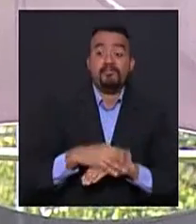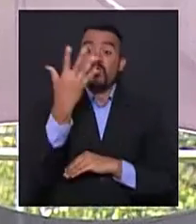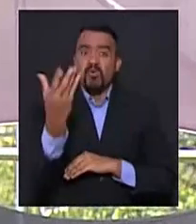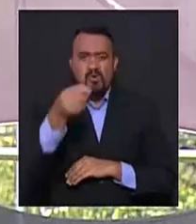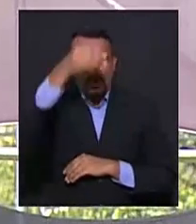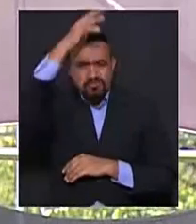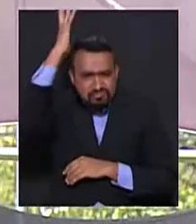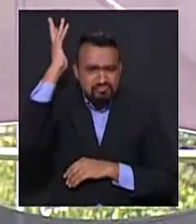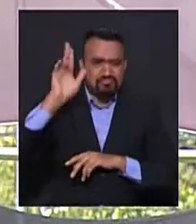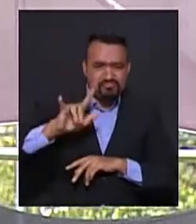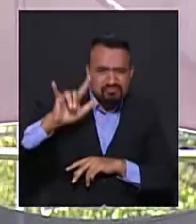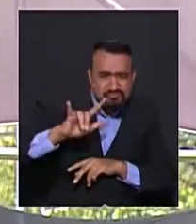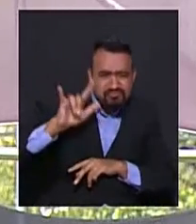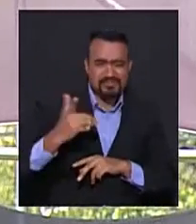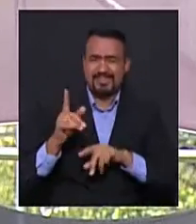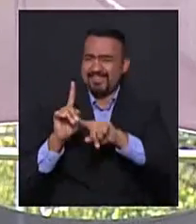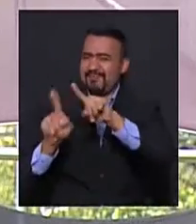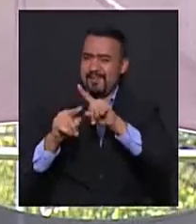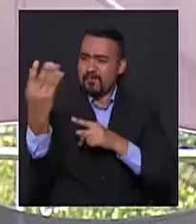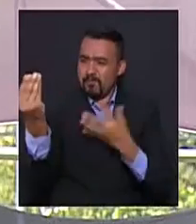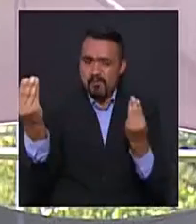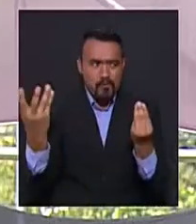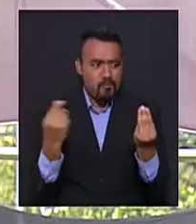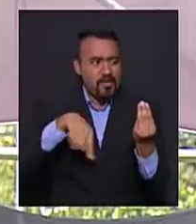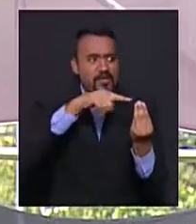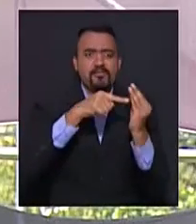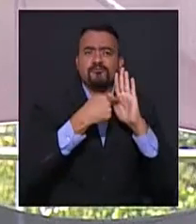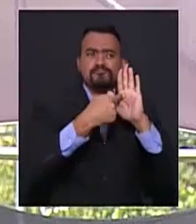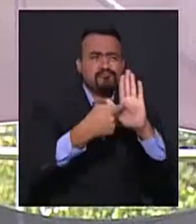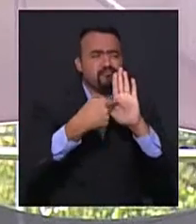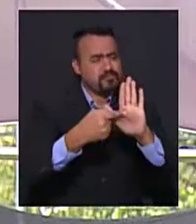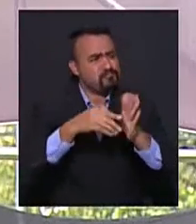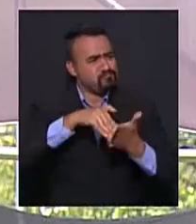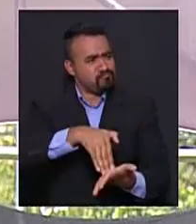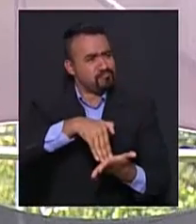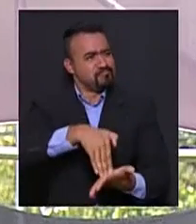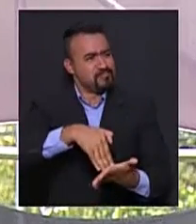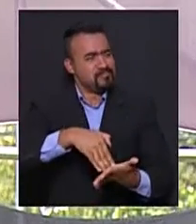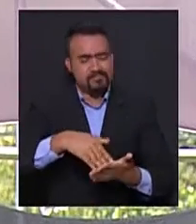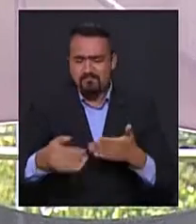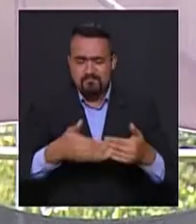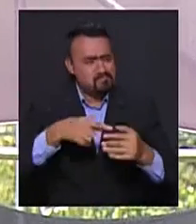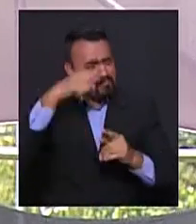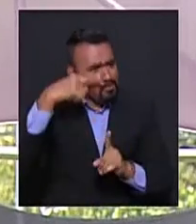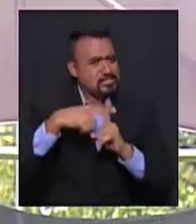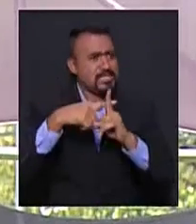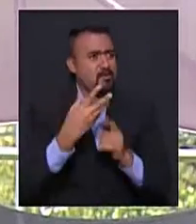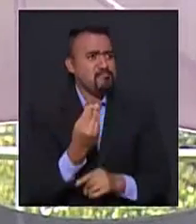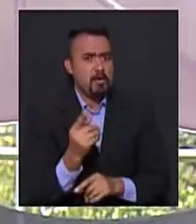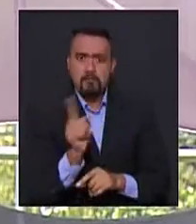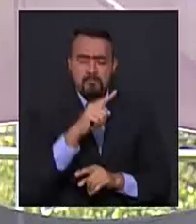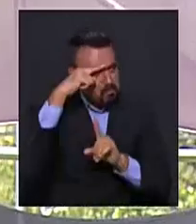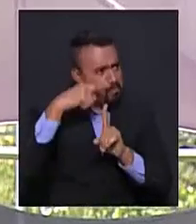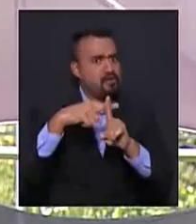de sonar, de la cultura que alzó su voz para buscar un futuro diferente para las comunidades. Medellín fue la